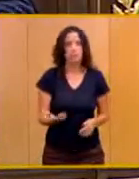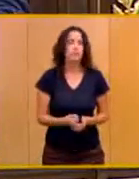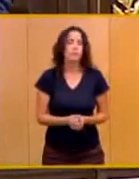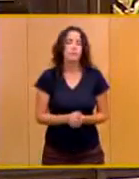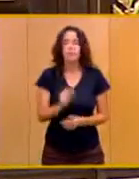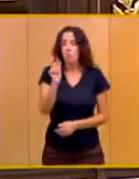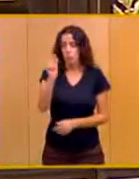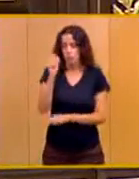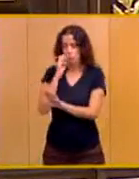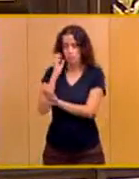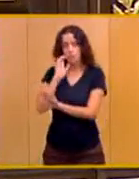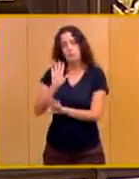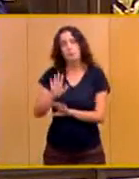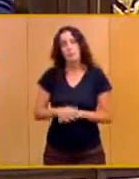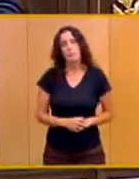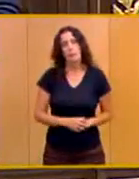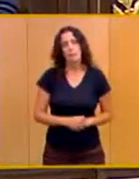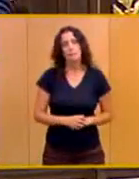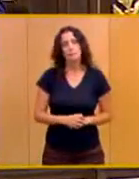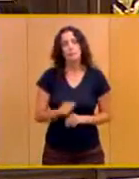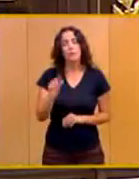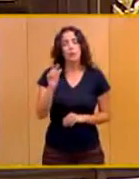Rajoy. Un momento.